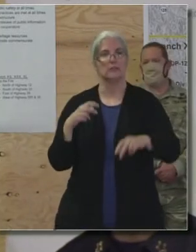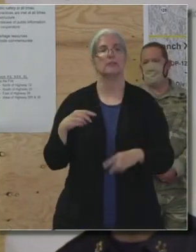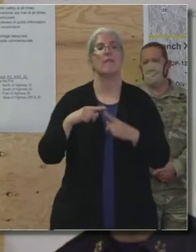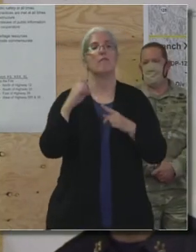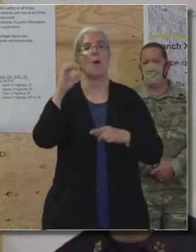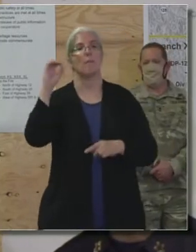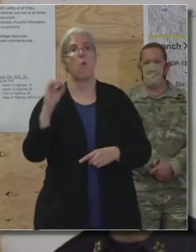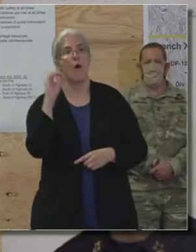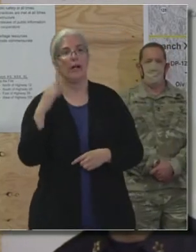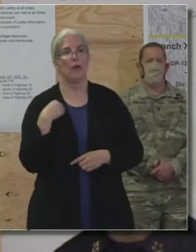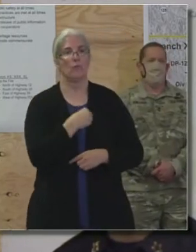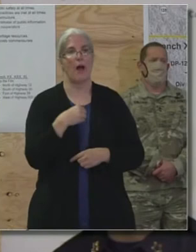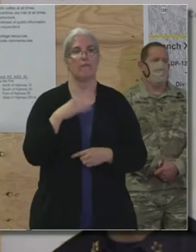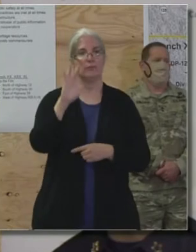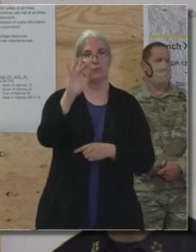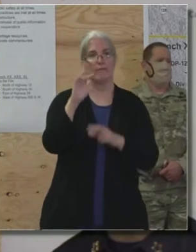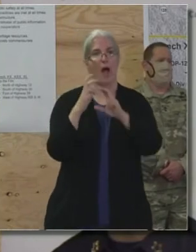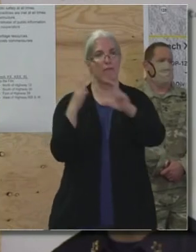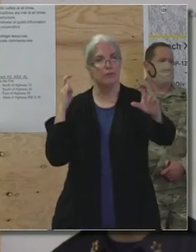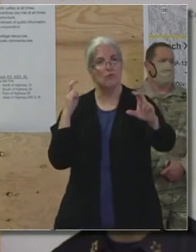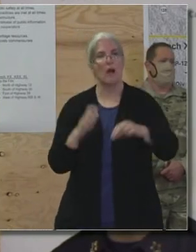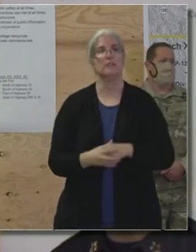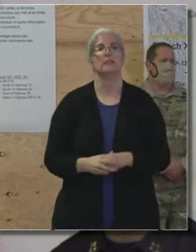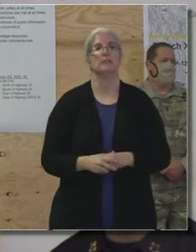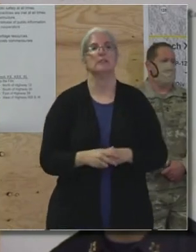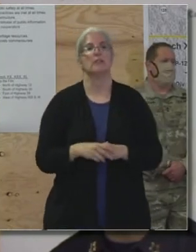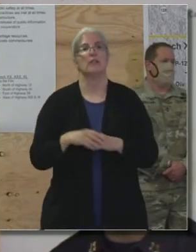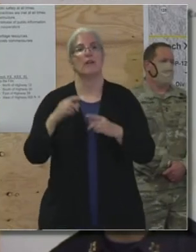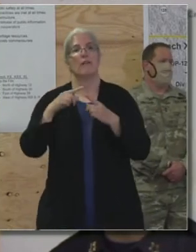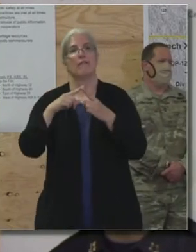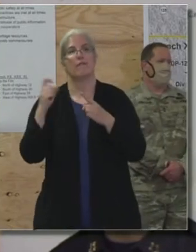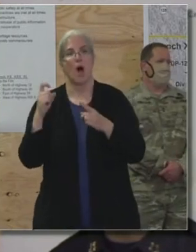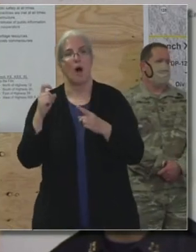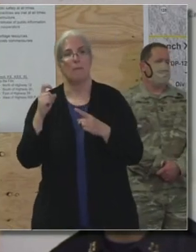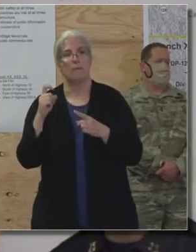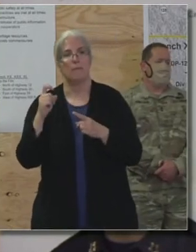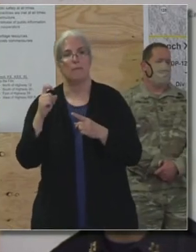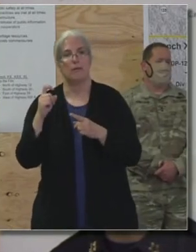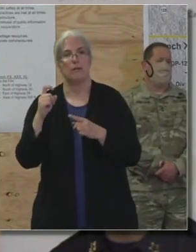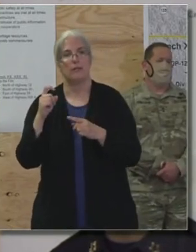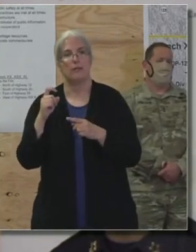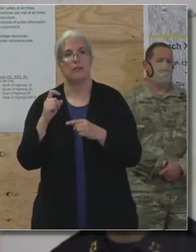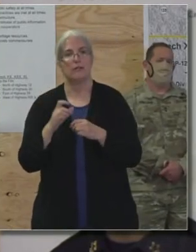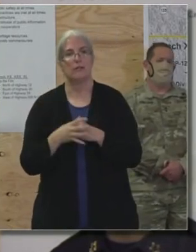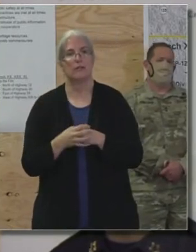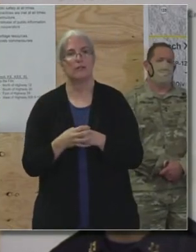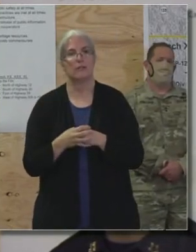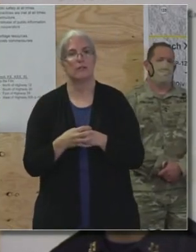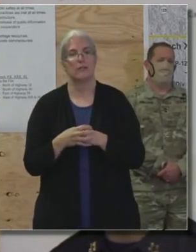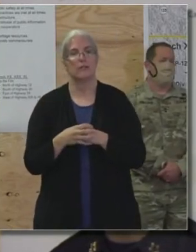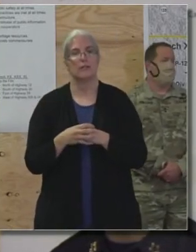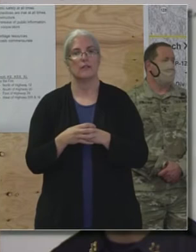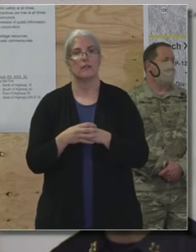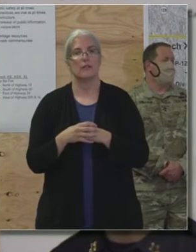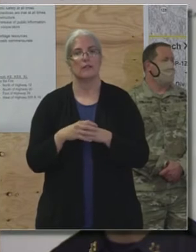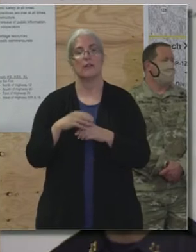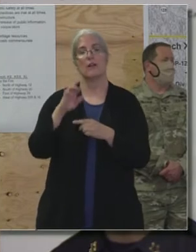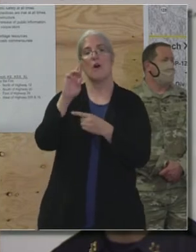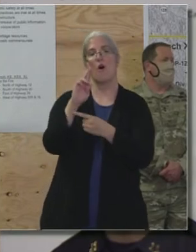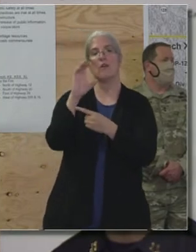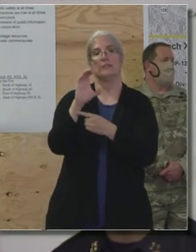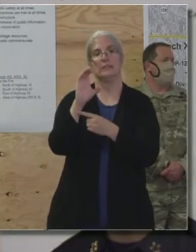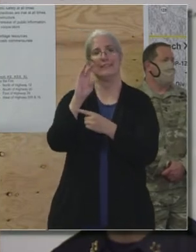oregón rc 26 el avión y ayuda táctica analítica del estado de washington tenemos